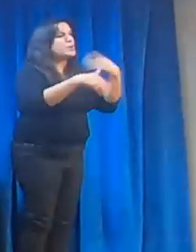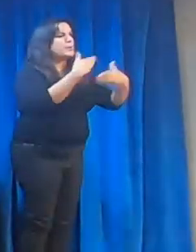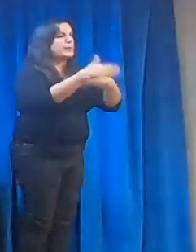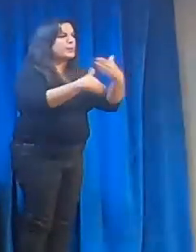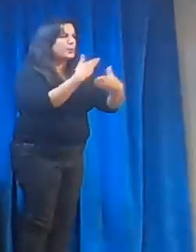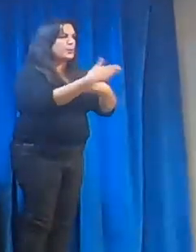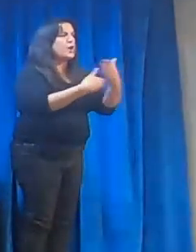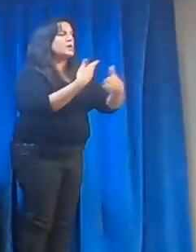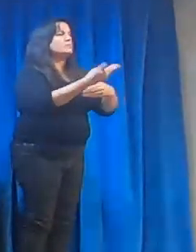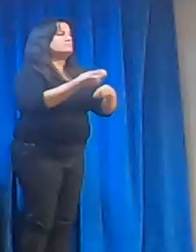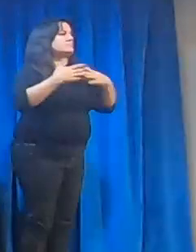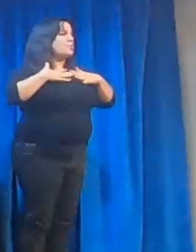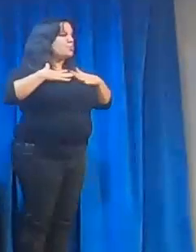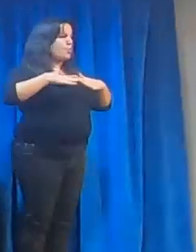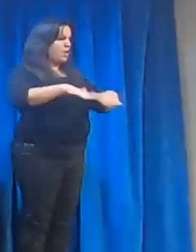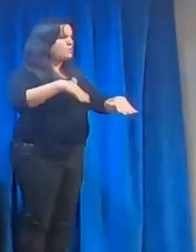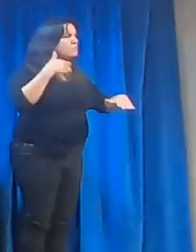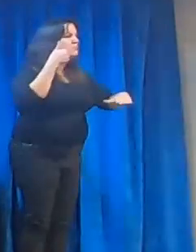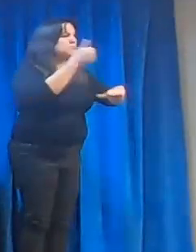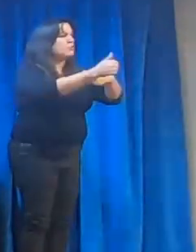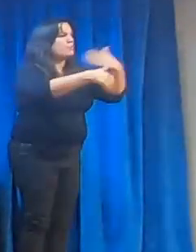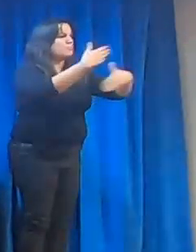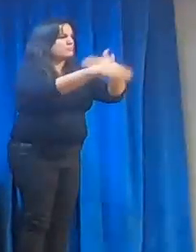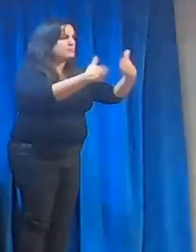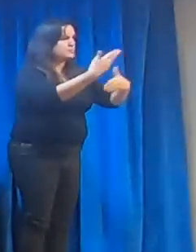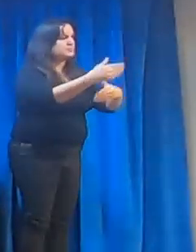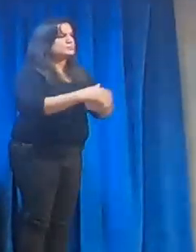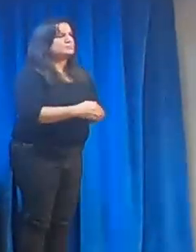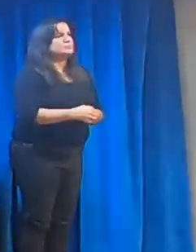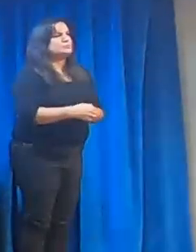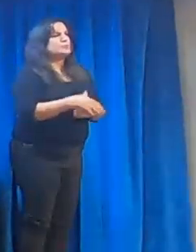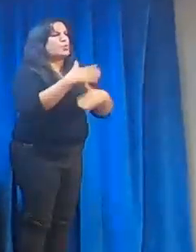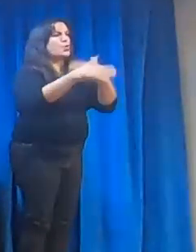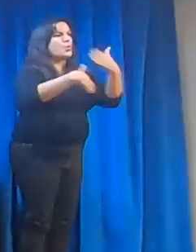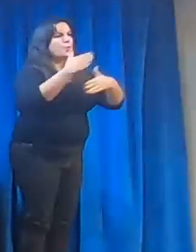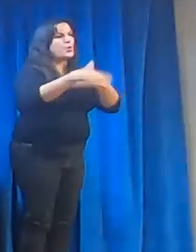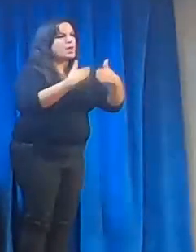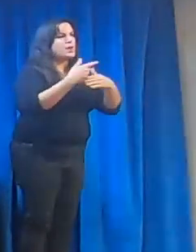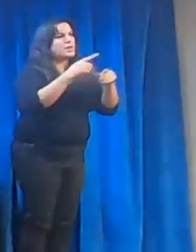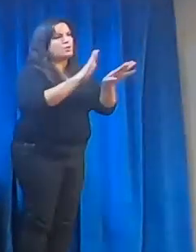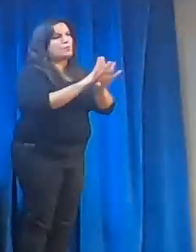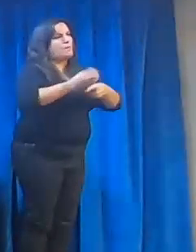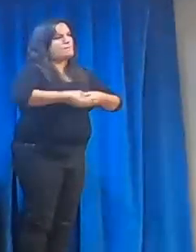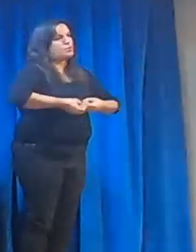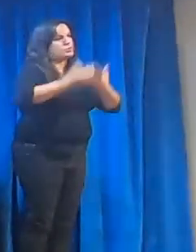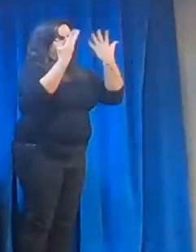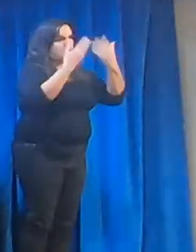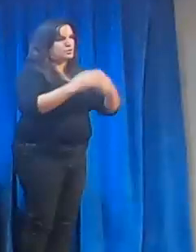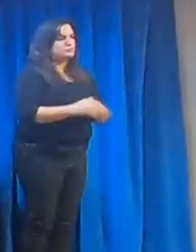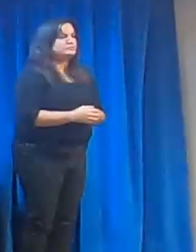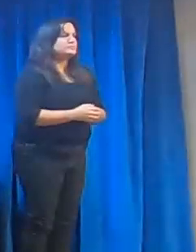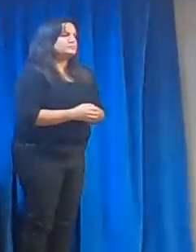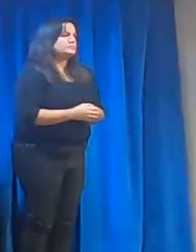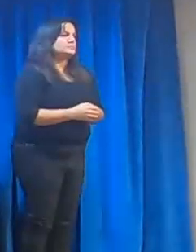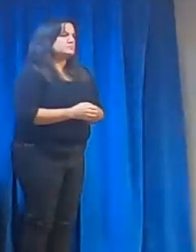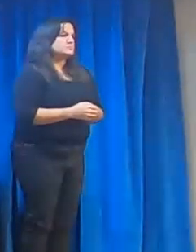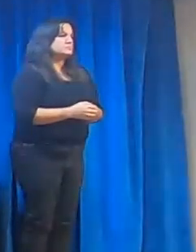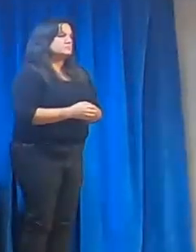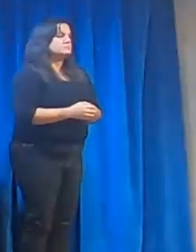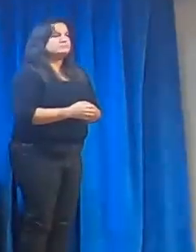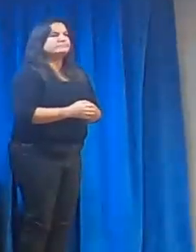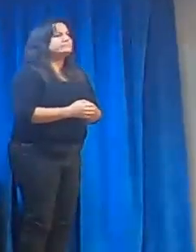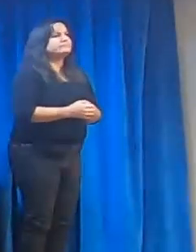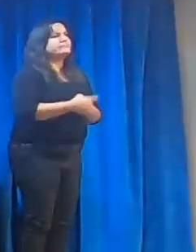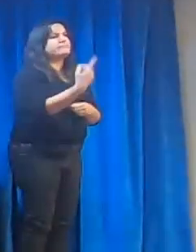espacios para jugar desde lo corporal y espacios para jugar en lo corporal de forma espontánea, donde no haya